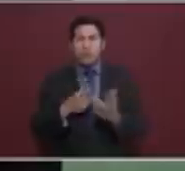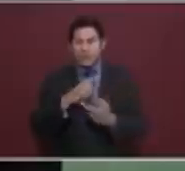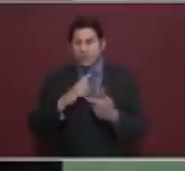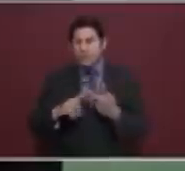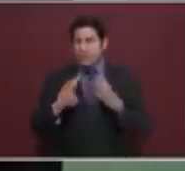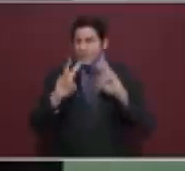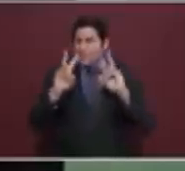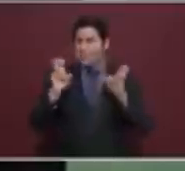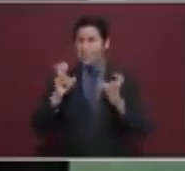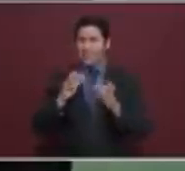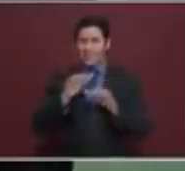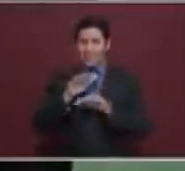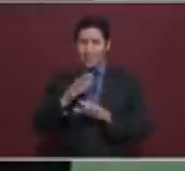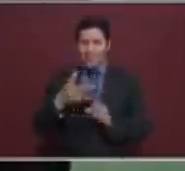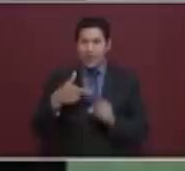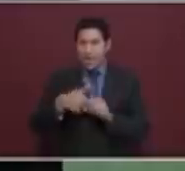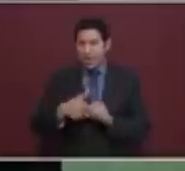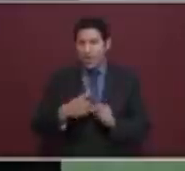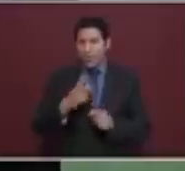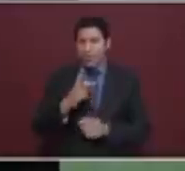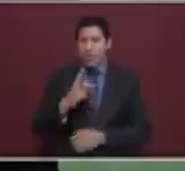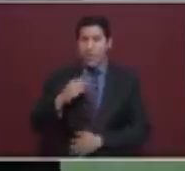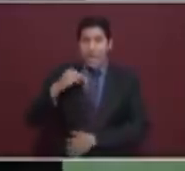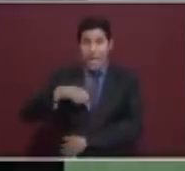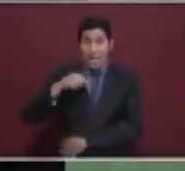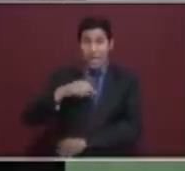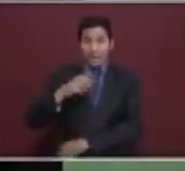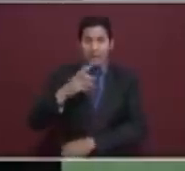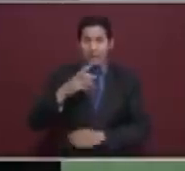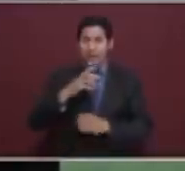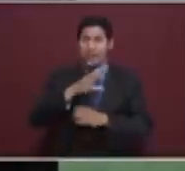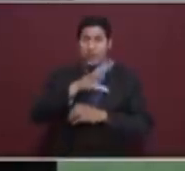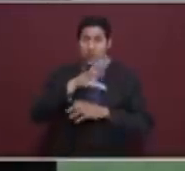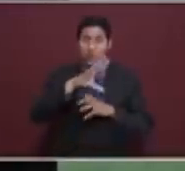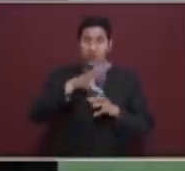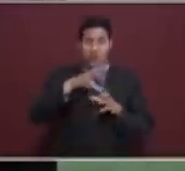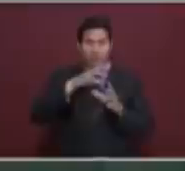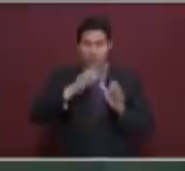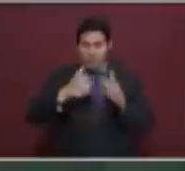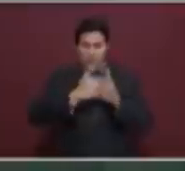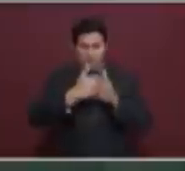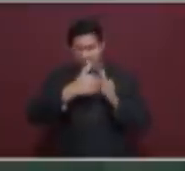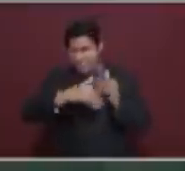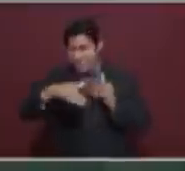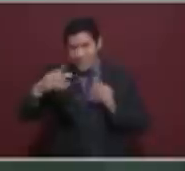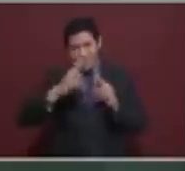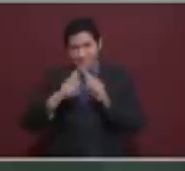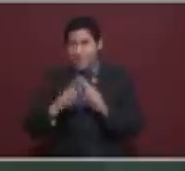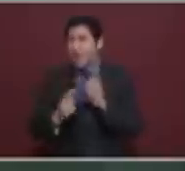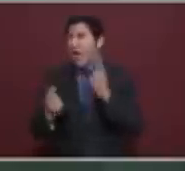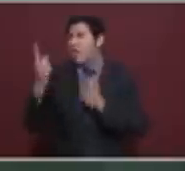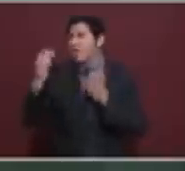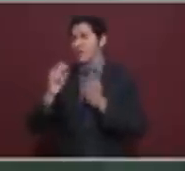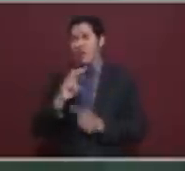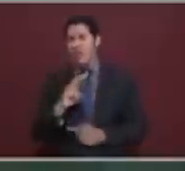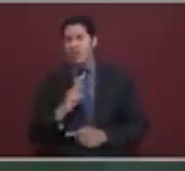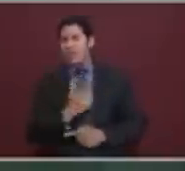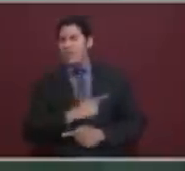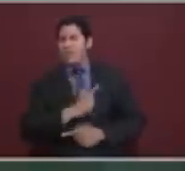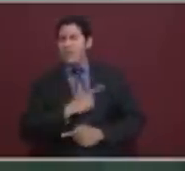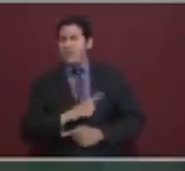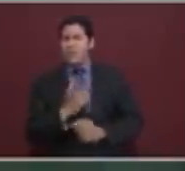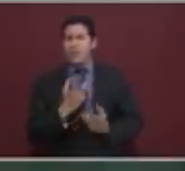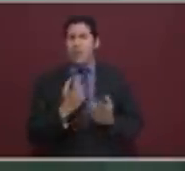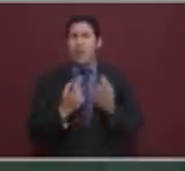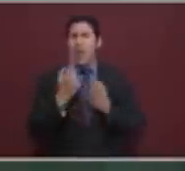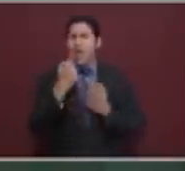aquí en toda la frontera aunque no les gustan los conservadores porque ellos no lo